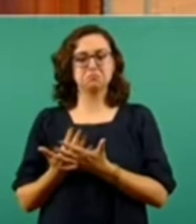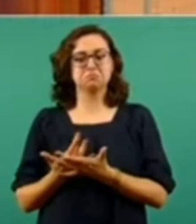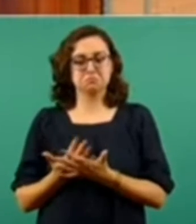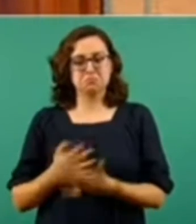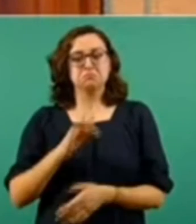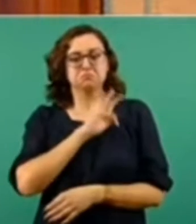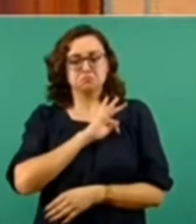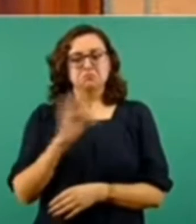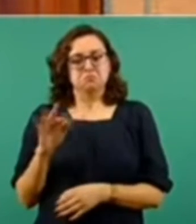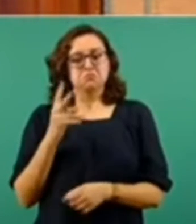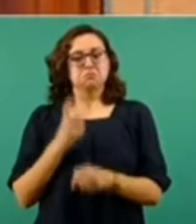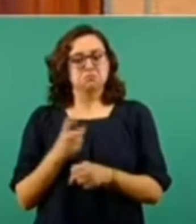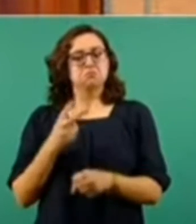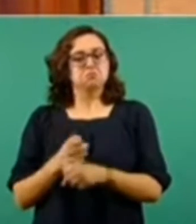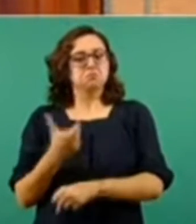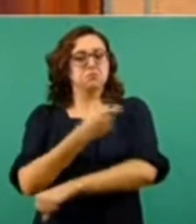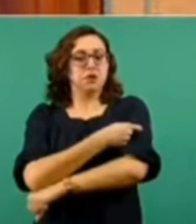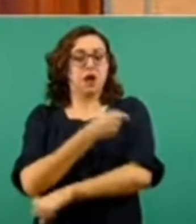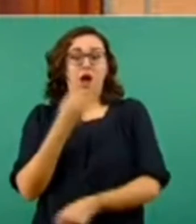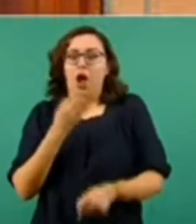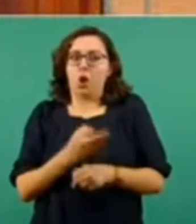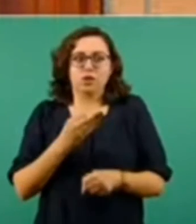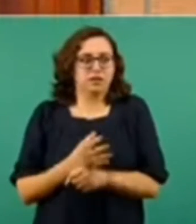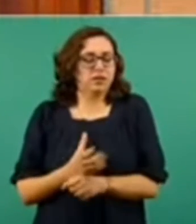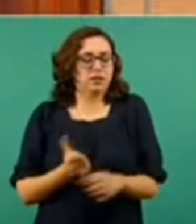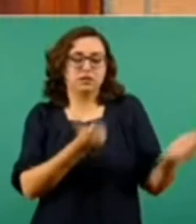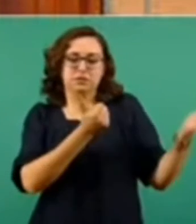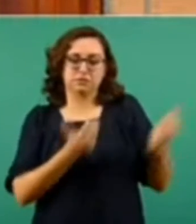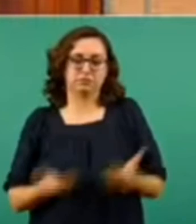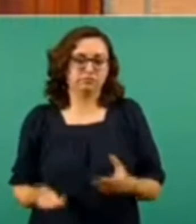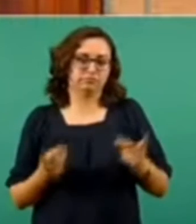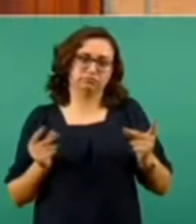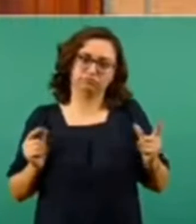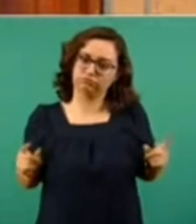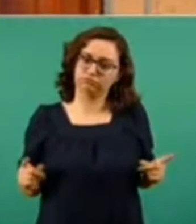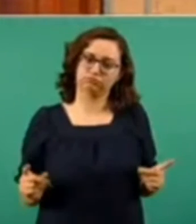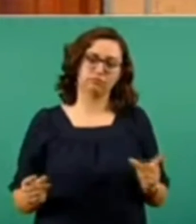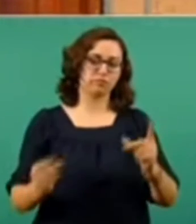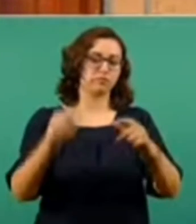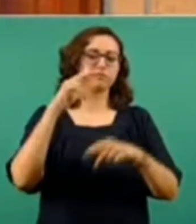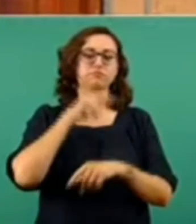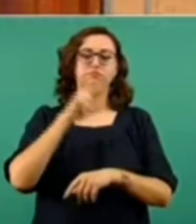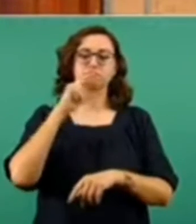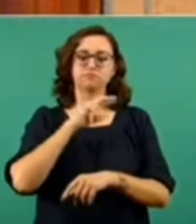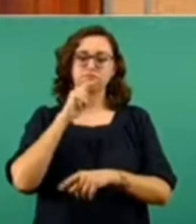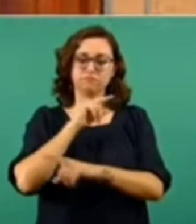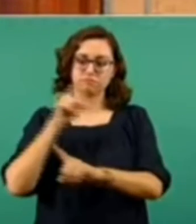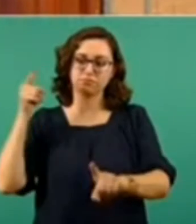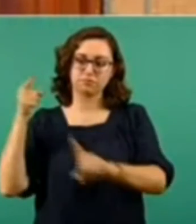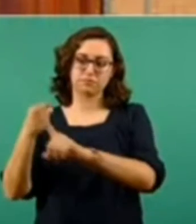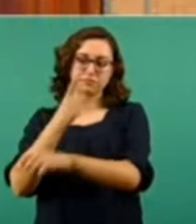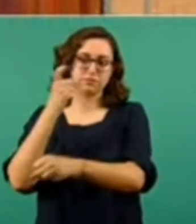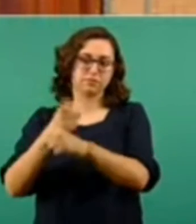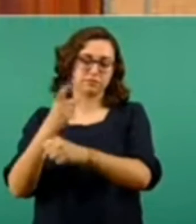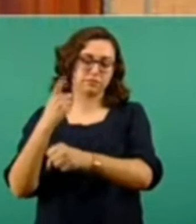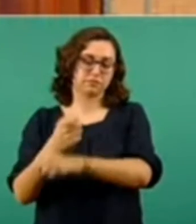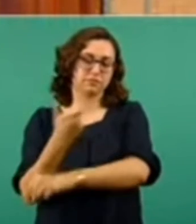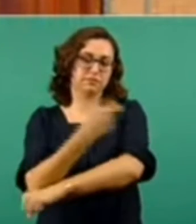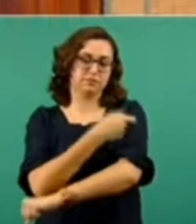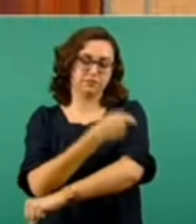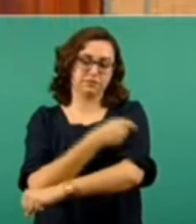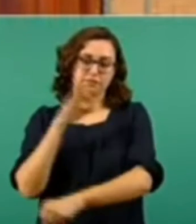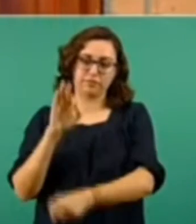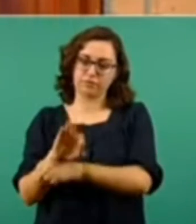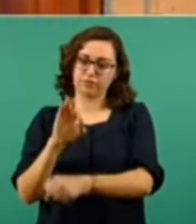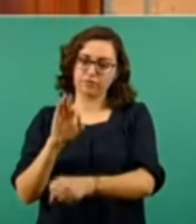pues entonces esto permite que las dosis que van arribando sean dirigidas y se puedan implementar a primeras dosis. Entonces cuando